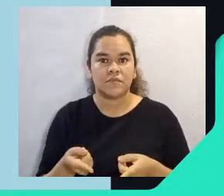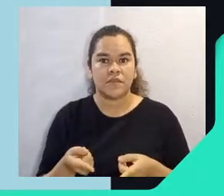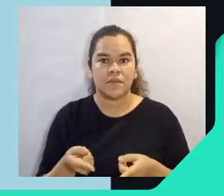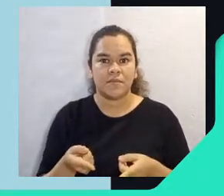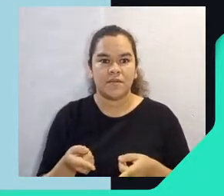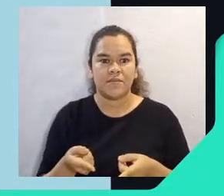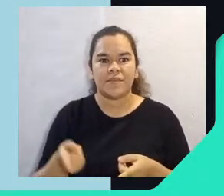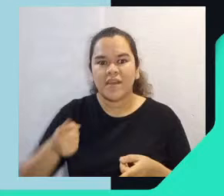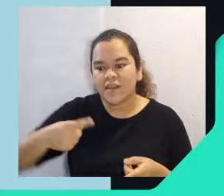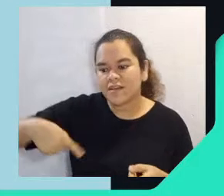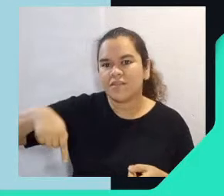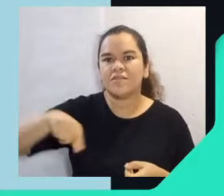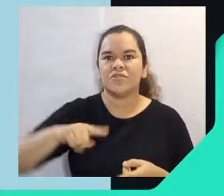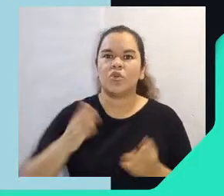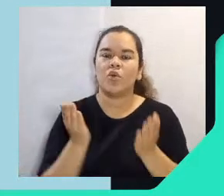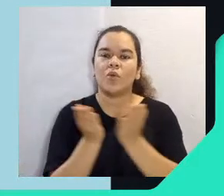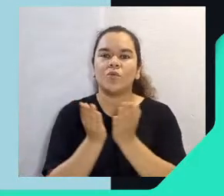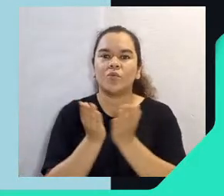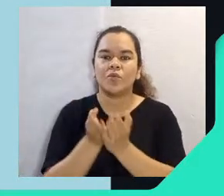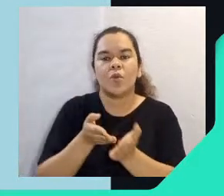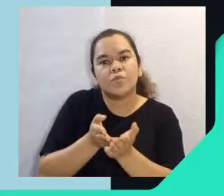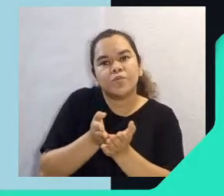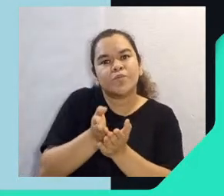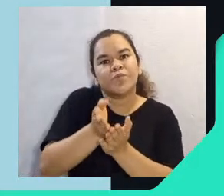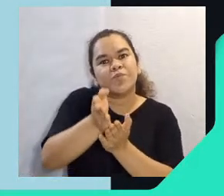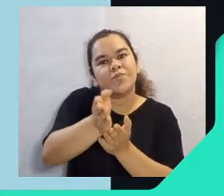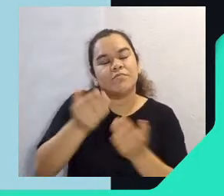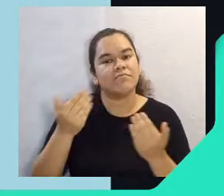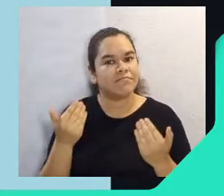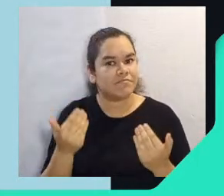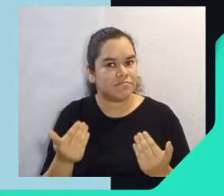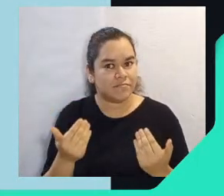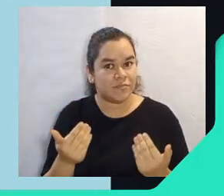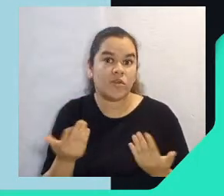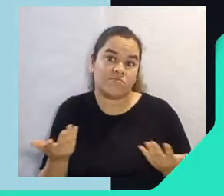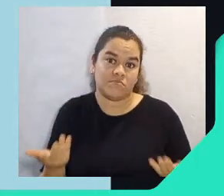continuar el dictado, el aprendizaje,